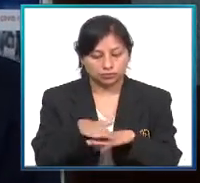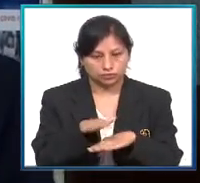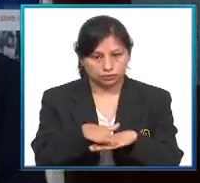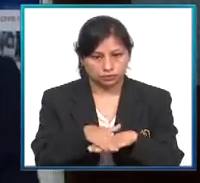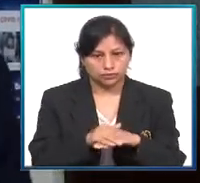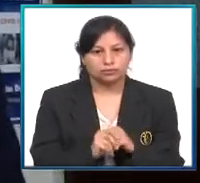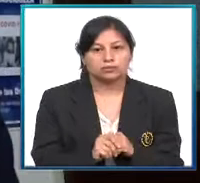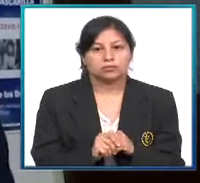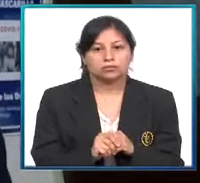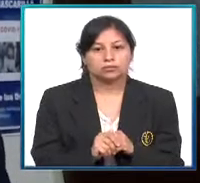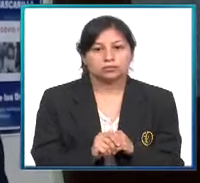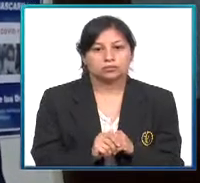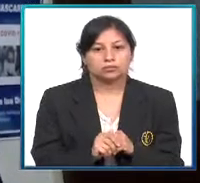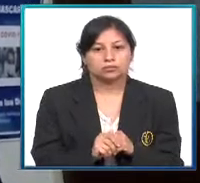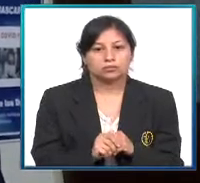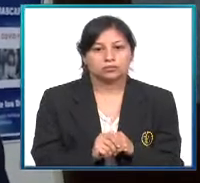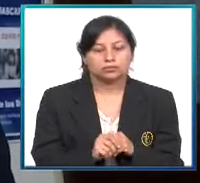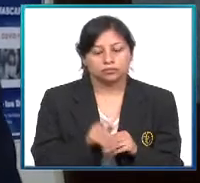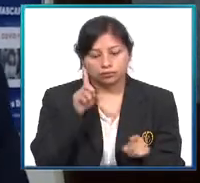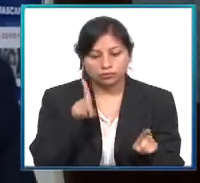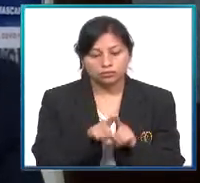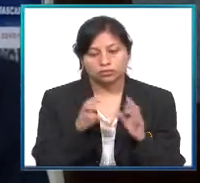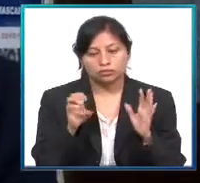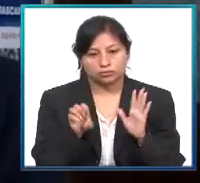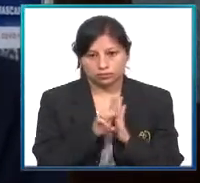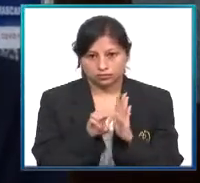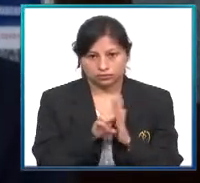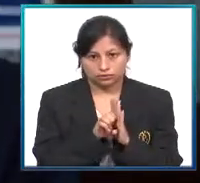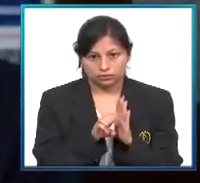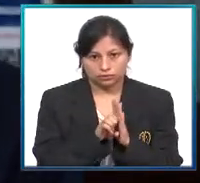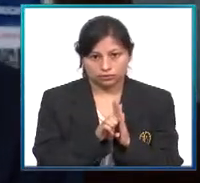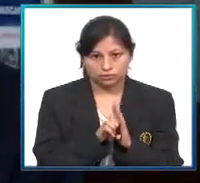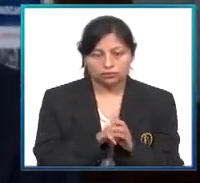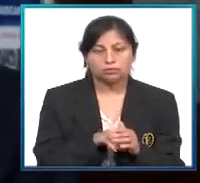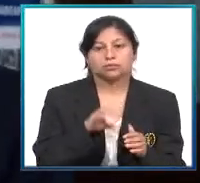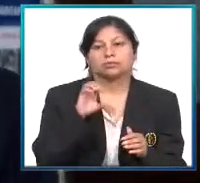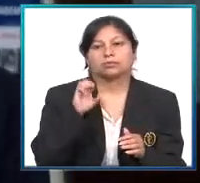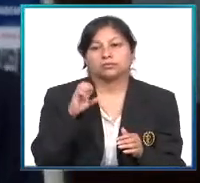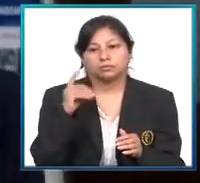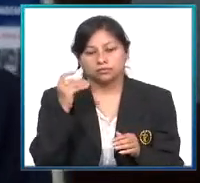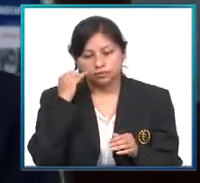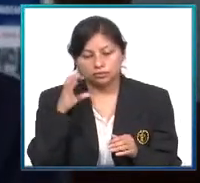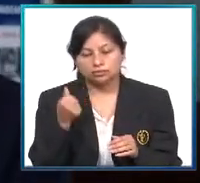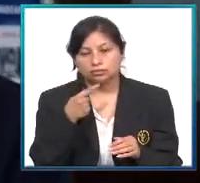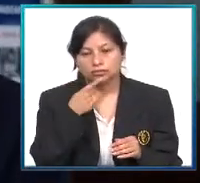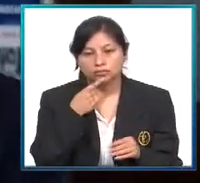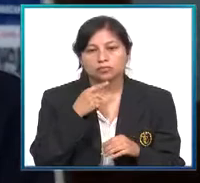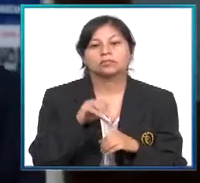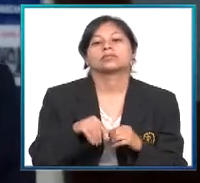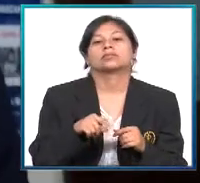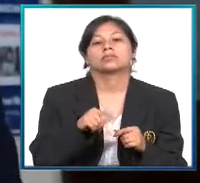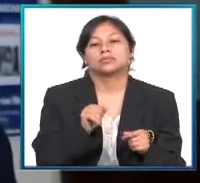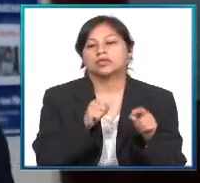solicitando. Está, por ejemplo, el tema de INDECA, el tema de INAV, el tema de